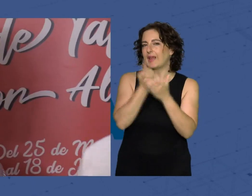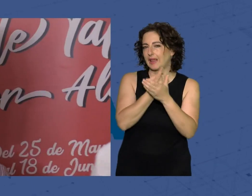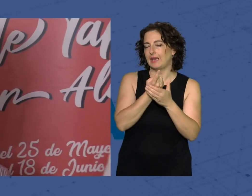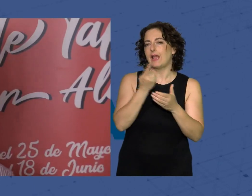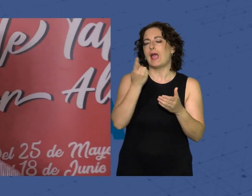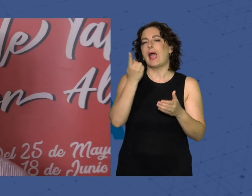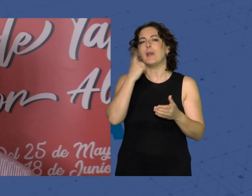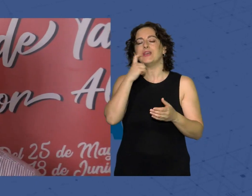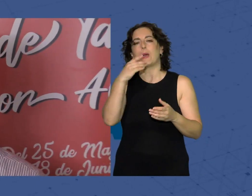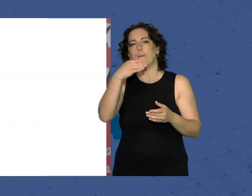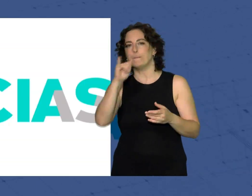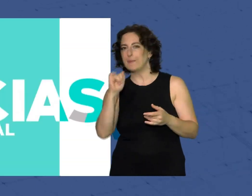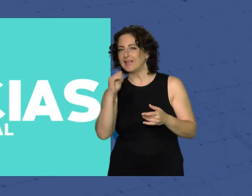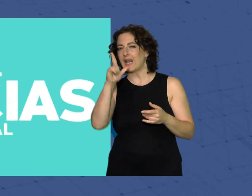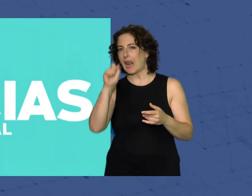Lausette